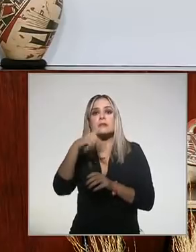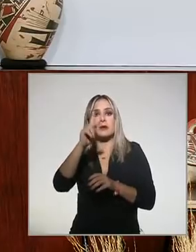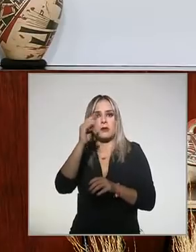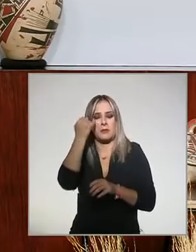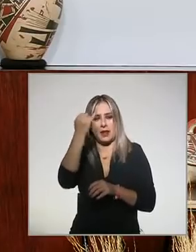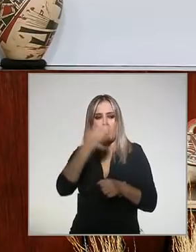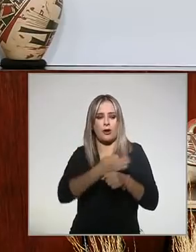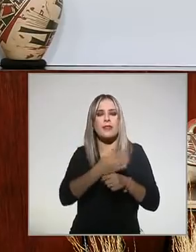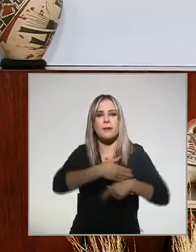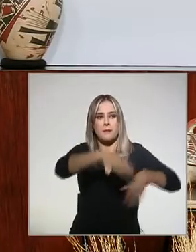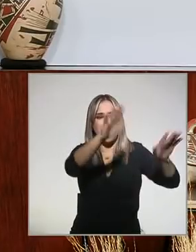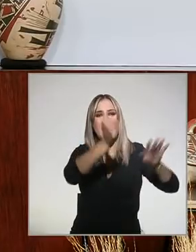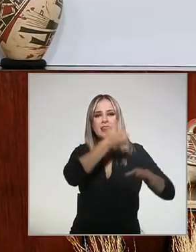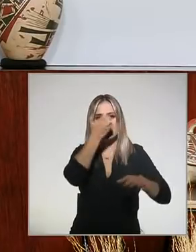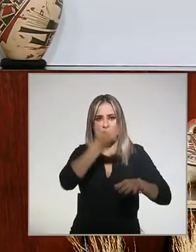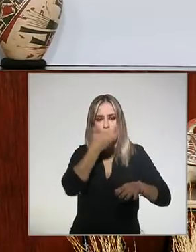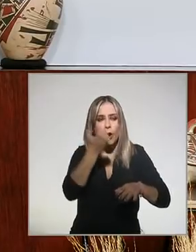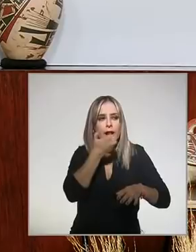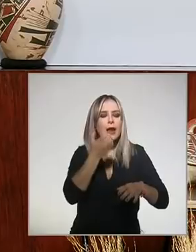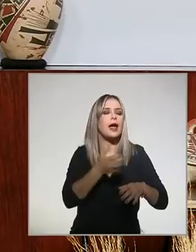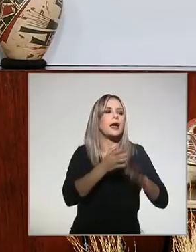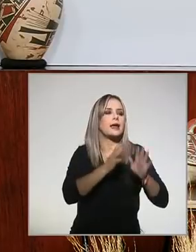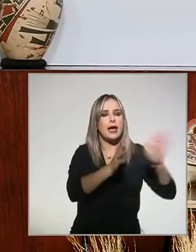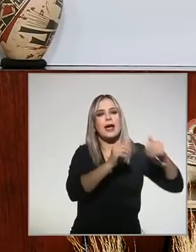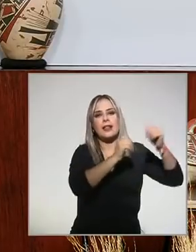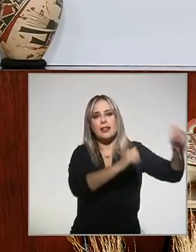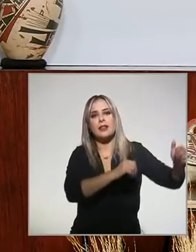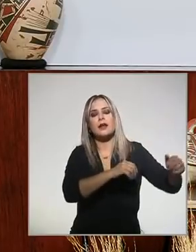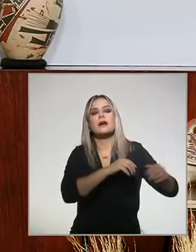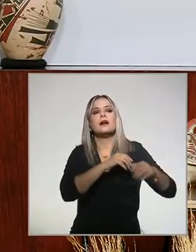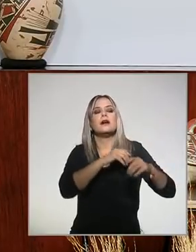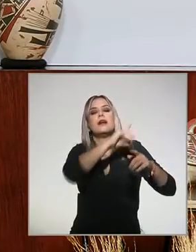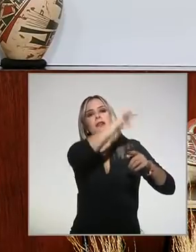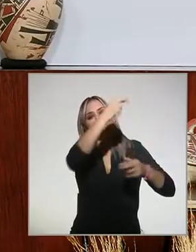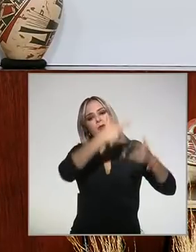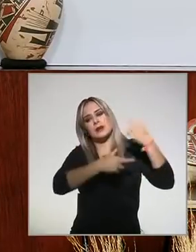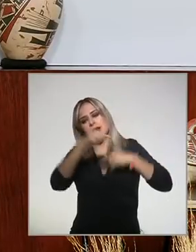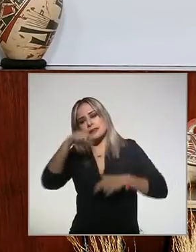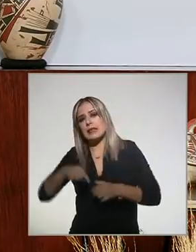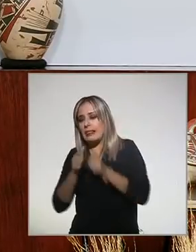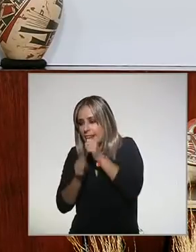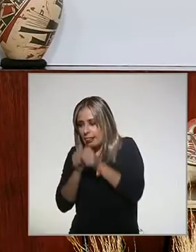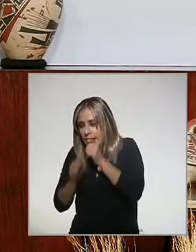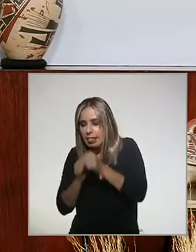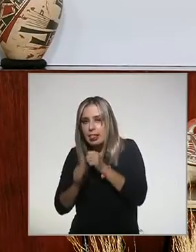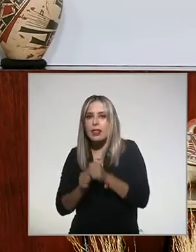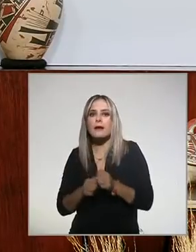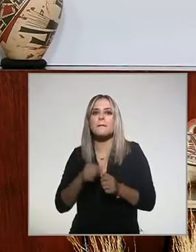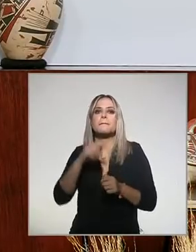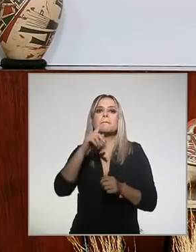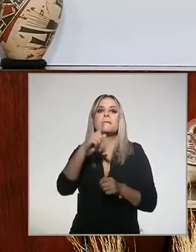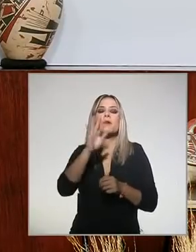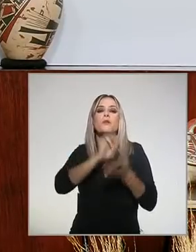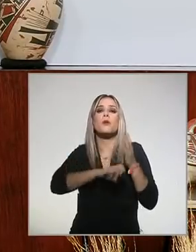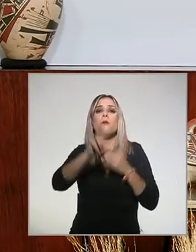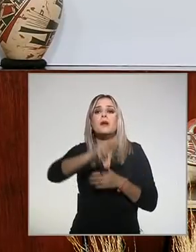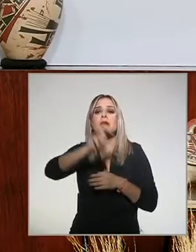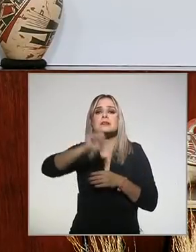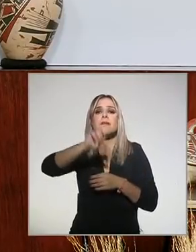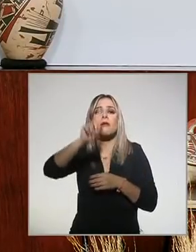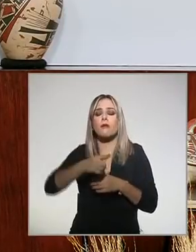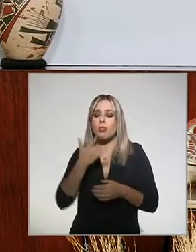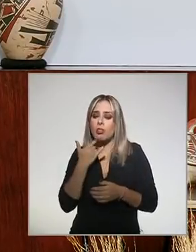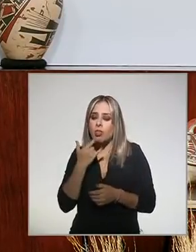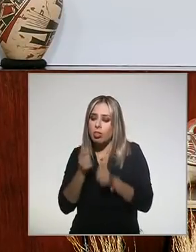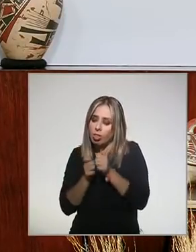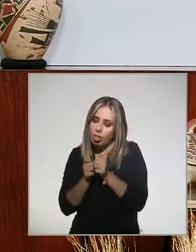así ocupan la tecnología en muchos casos todavía. Pero en fines de semana, o sea, ¿cuántas horas pasan los niños ya sea viendo películas, ya sea viendo series, ya